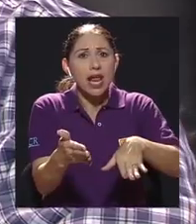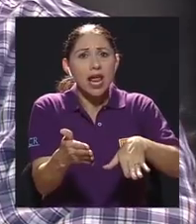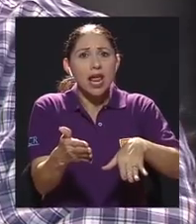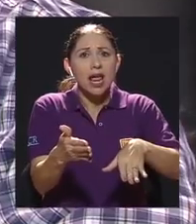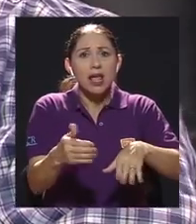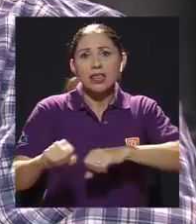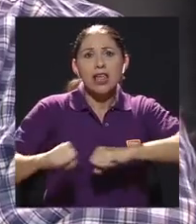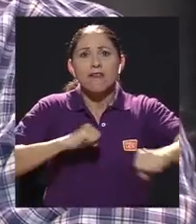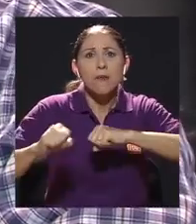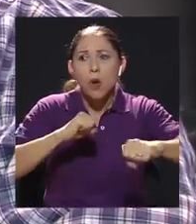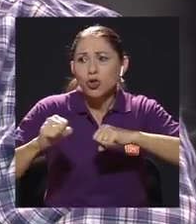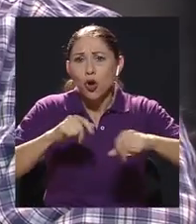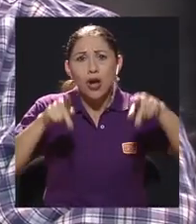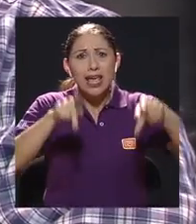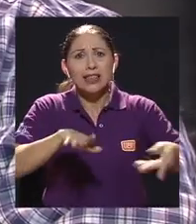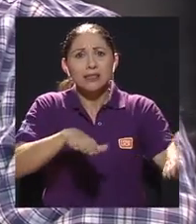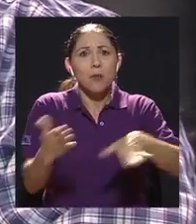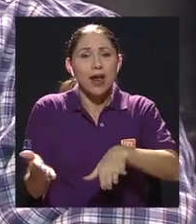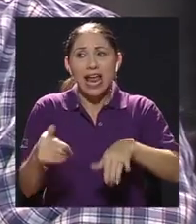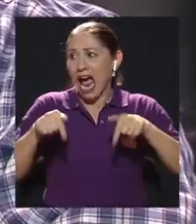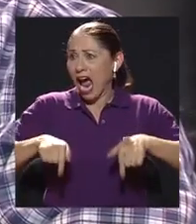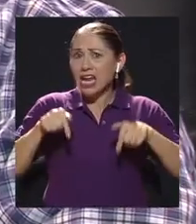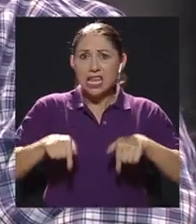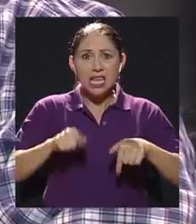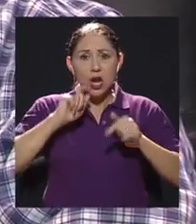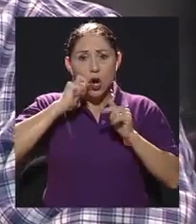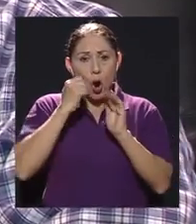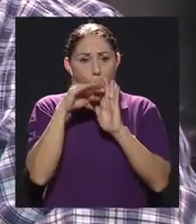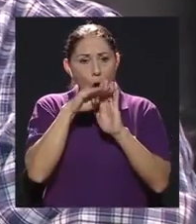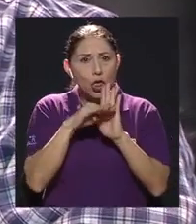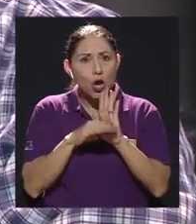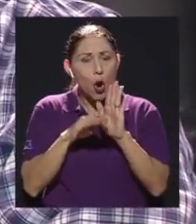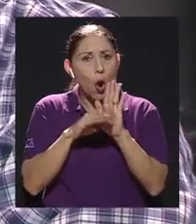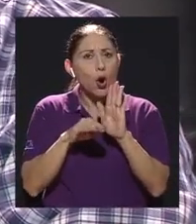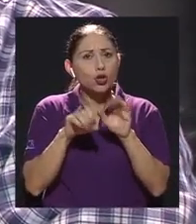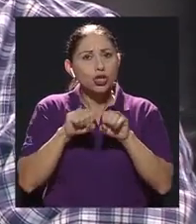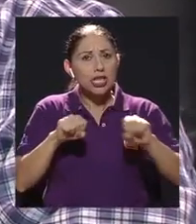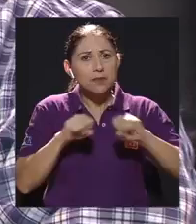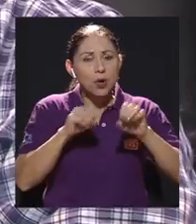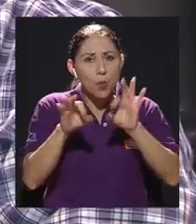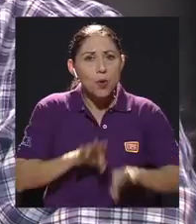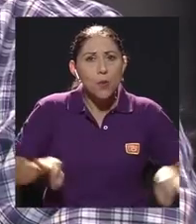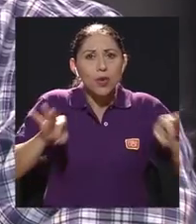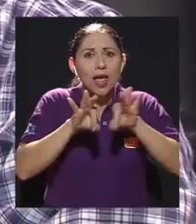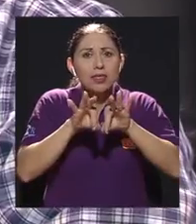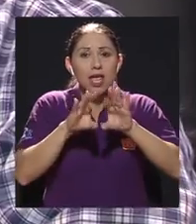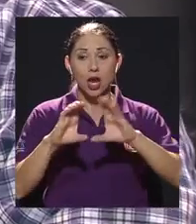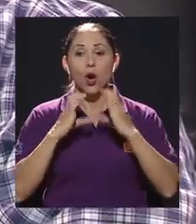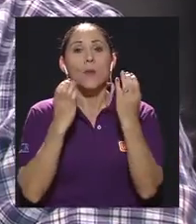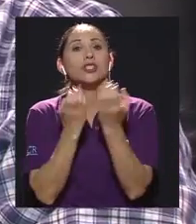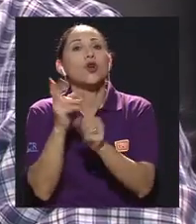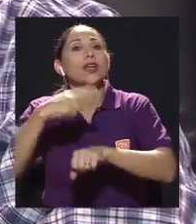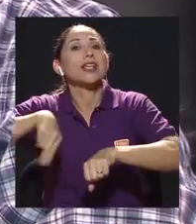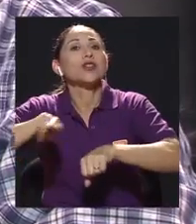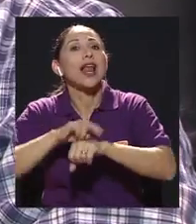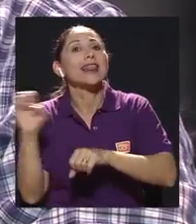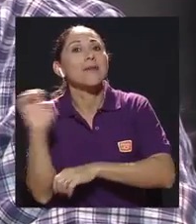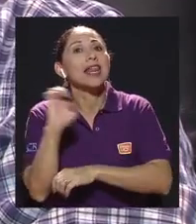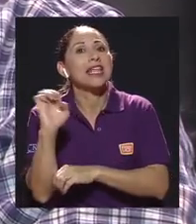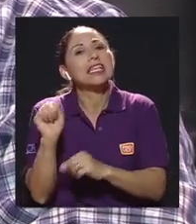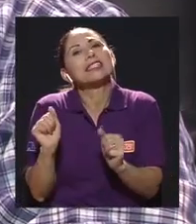sísmico importante, la Comisión Nacional de Emergencias, con chorizos algunas veces de por medio,